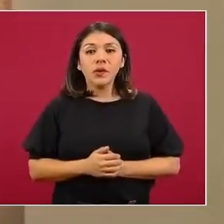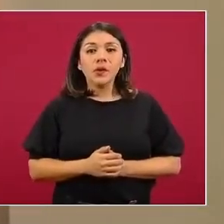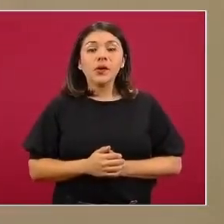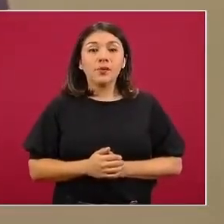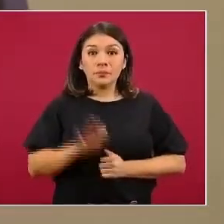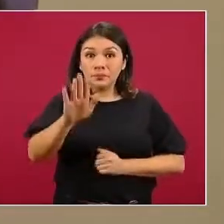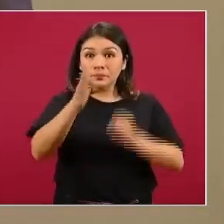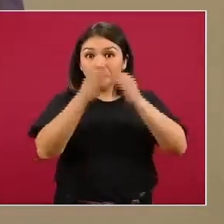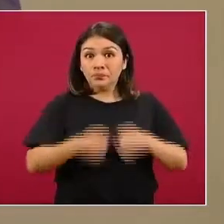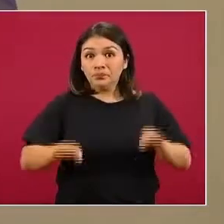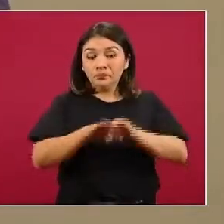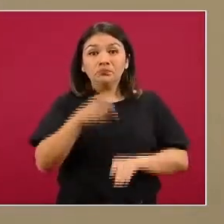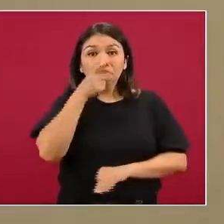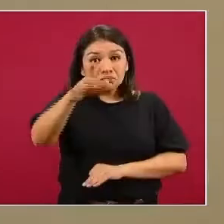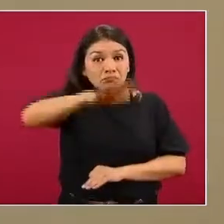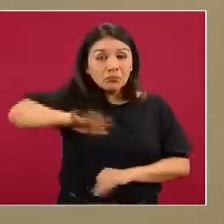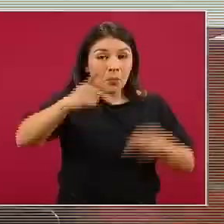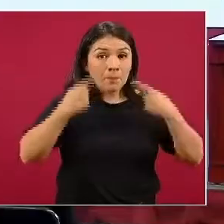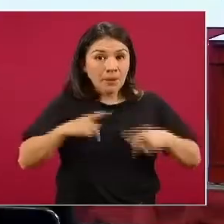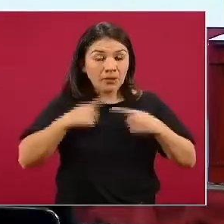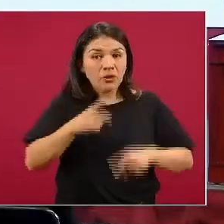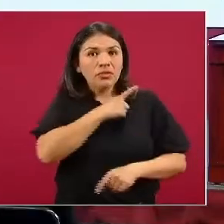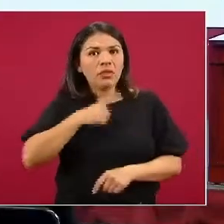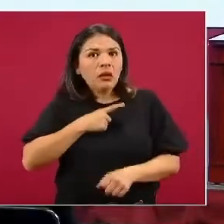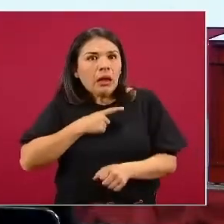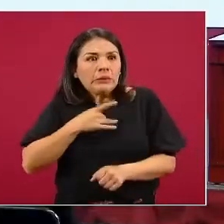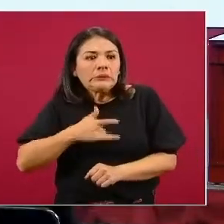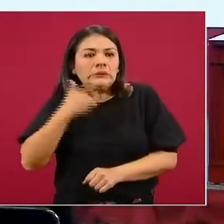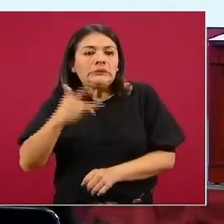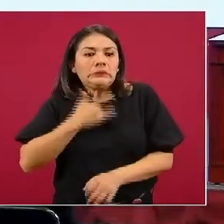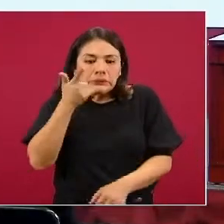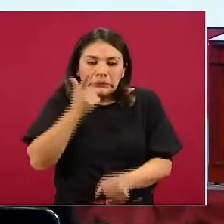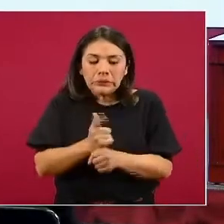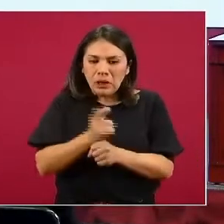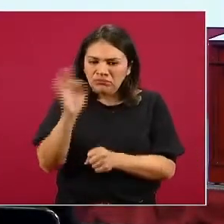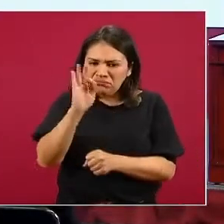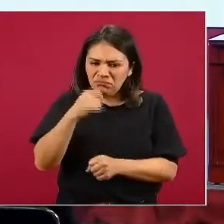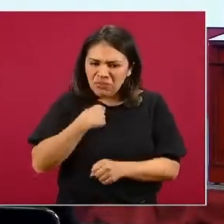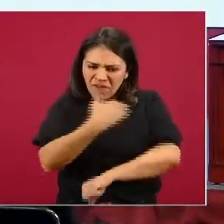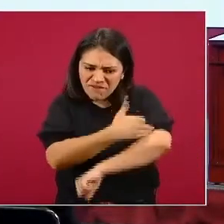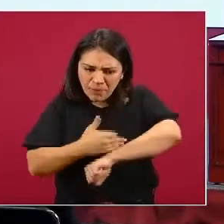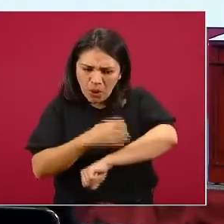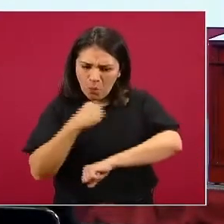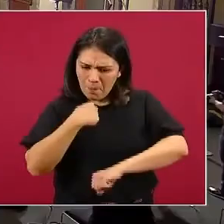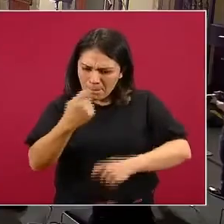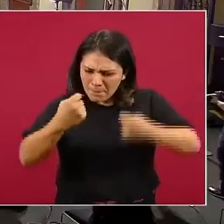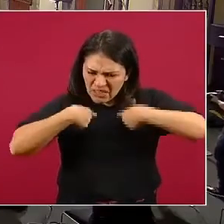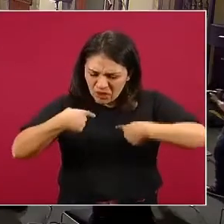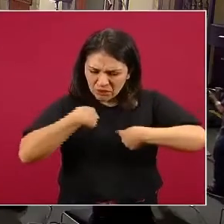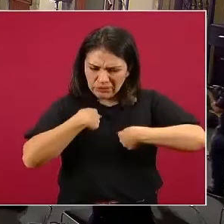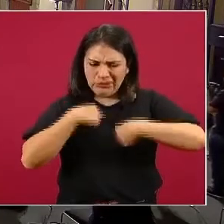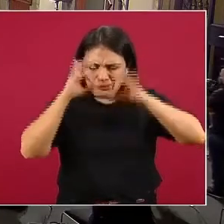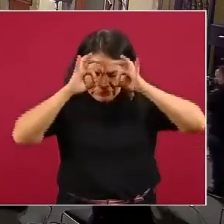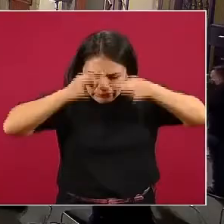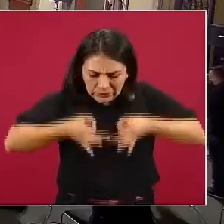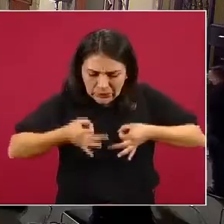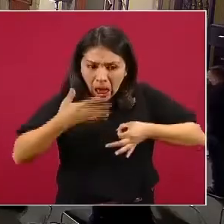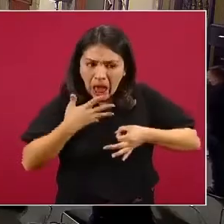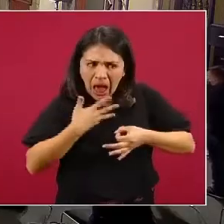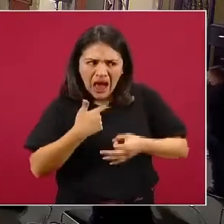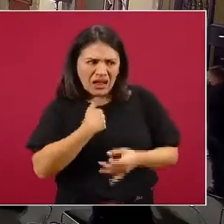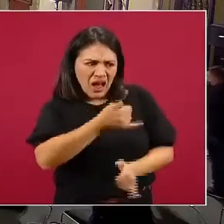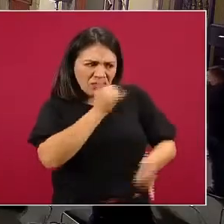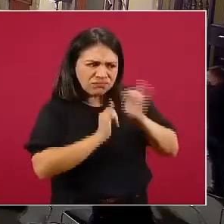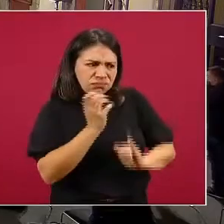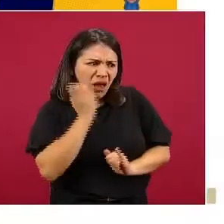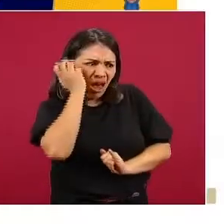Es importante para la ciudadanía el darse cuenta si hay dentro de la familia o nosotros mismos alguna persona que esté bebiendo